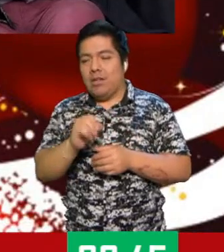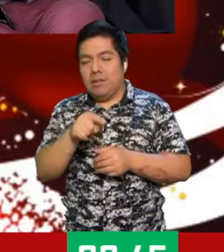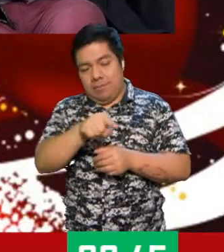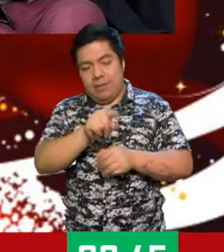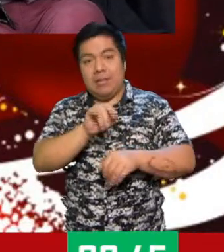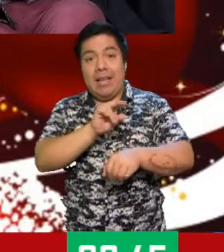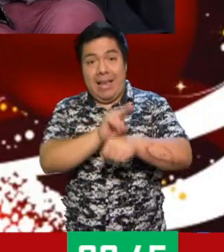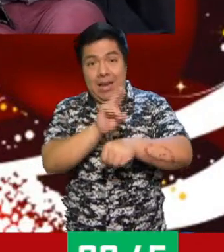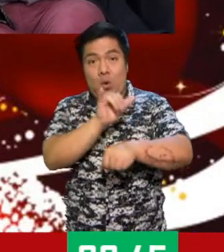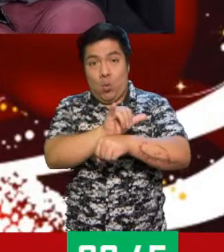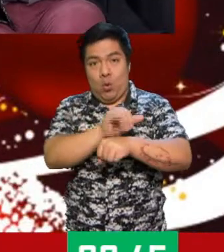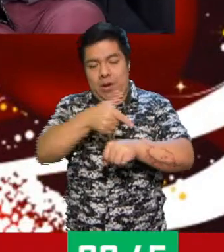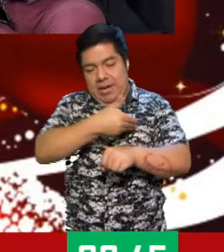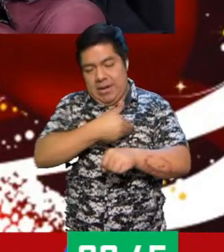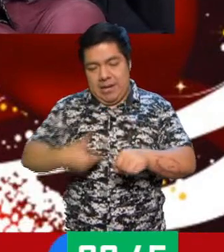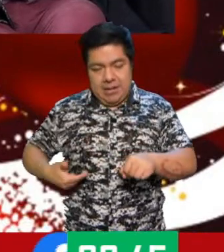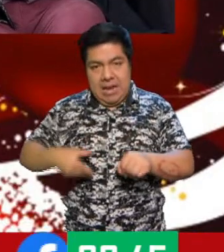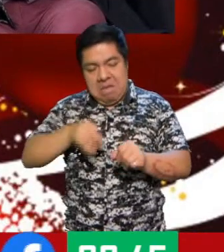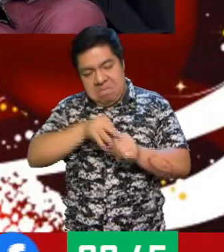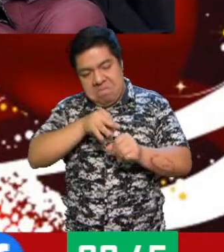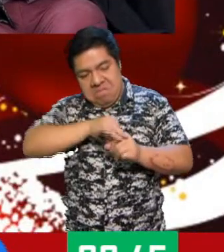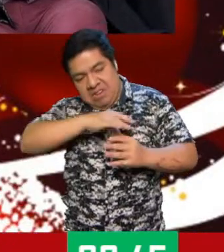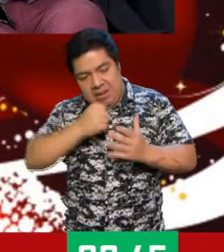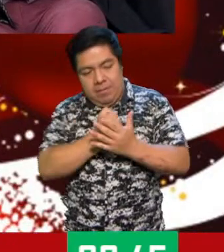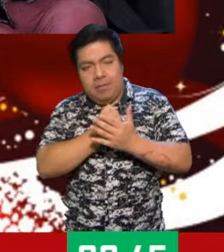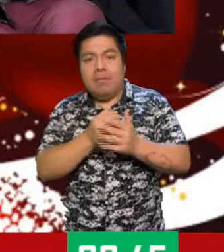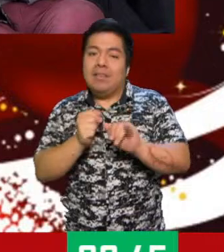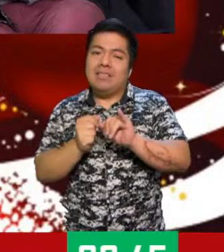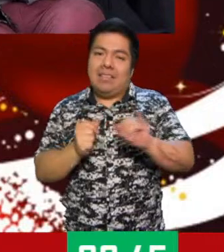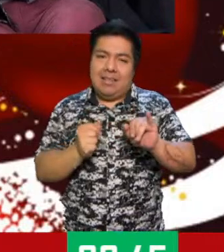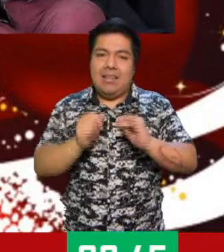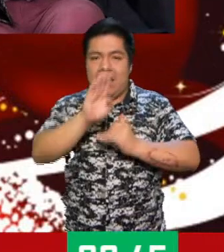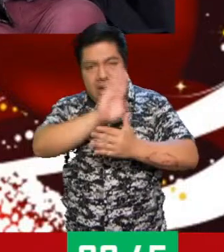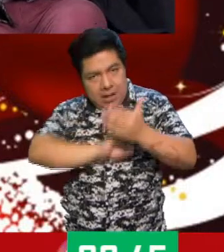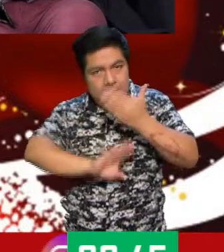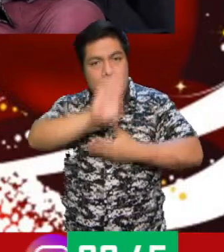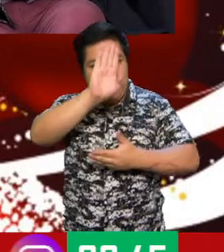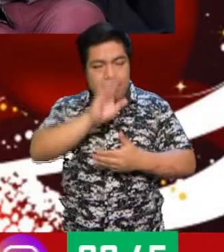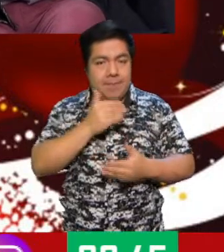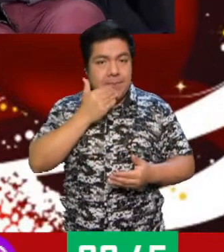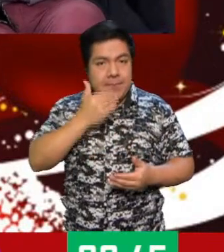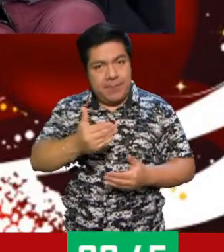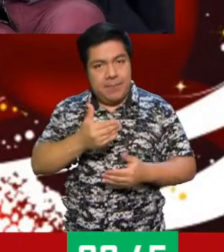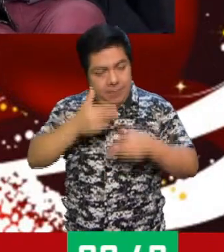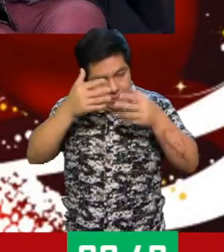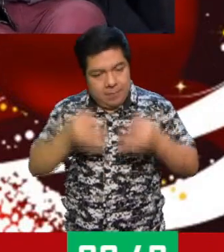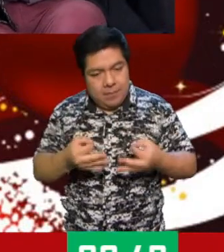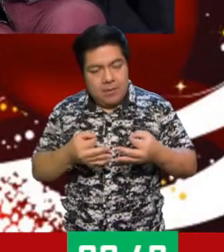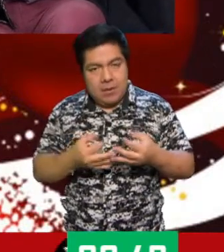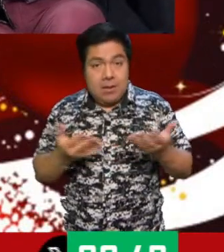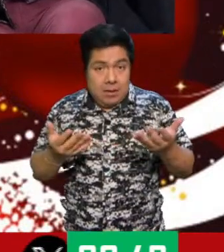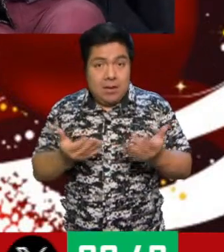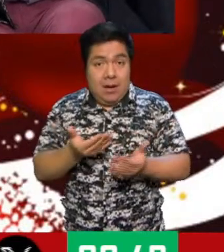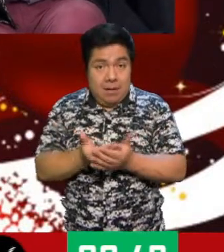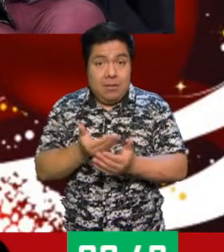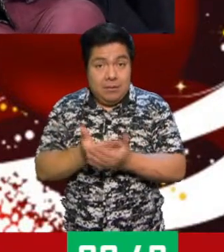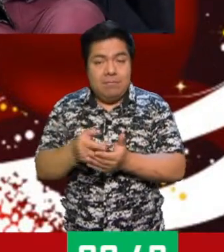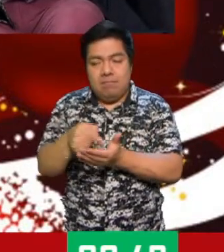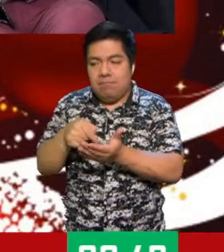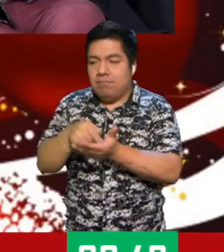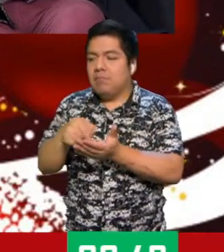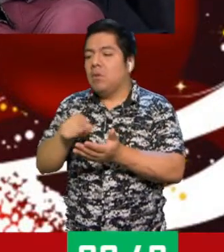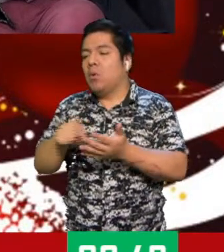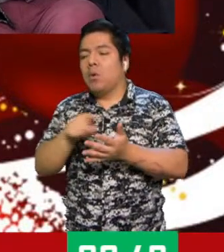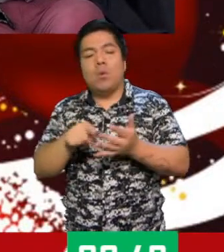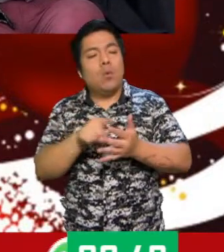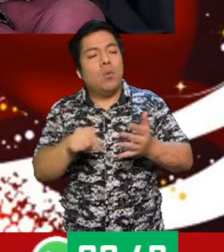bueno, representa a esta izquierda progresista, a esta izquierda que de alguna manera ocupa espacios